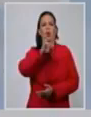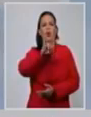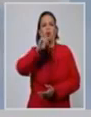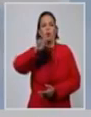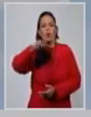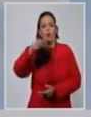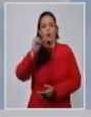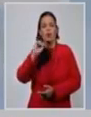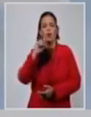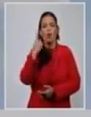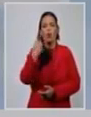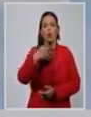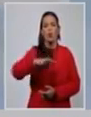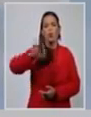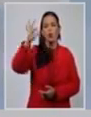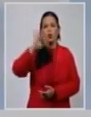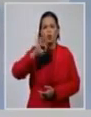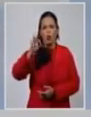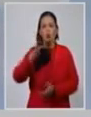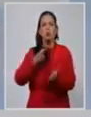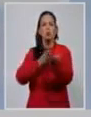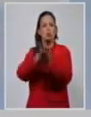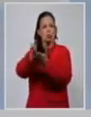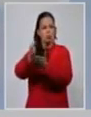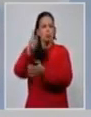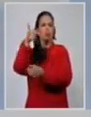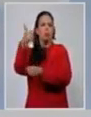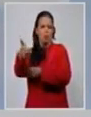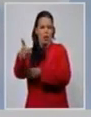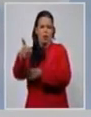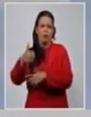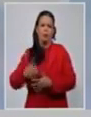99,01%, con una evolución clínica estable.